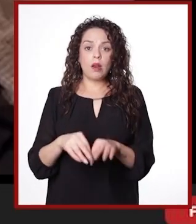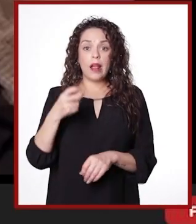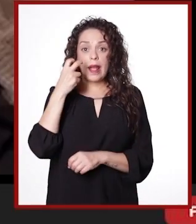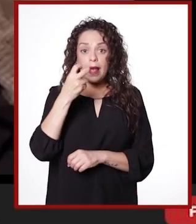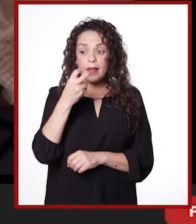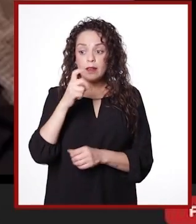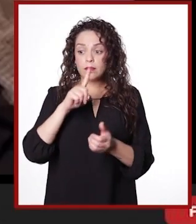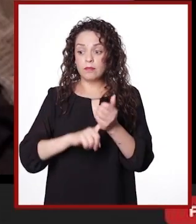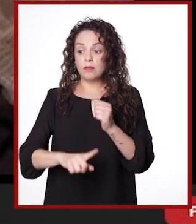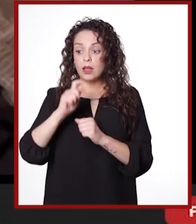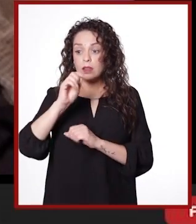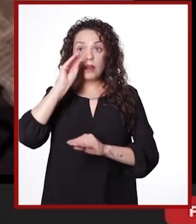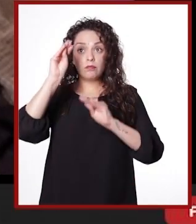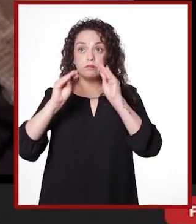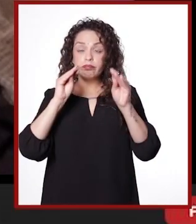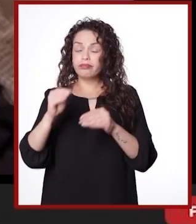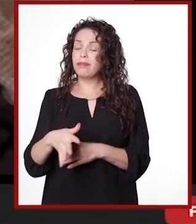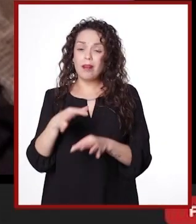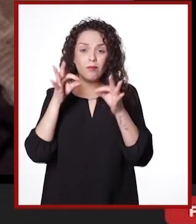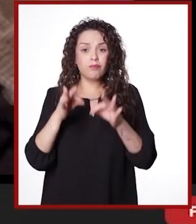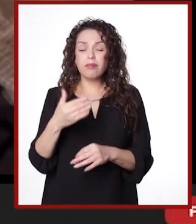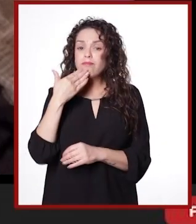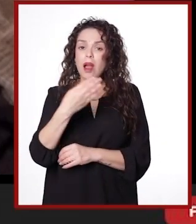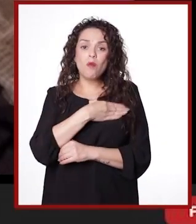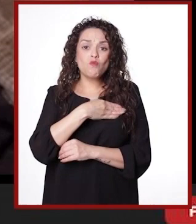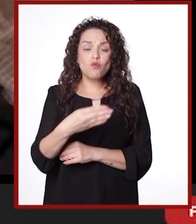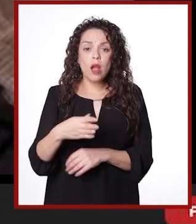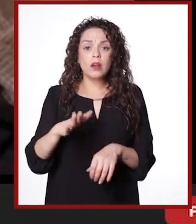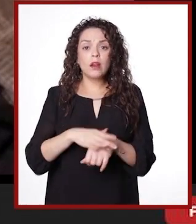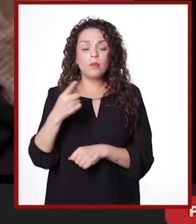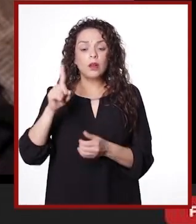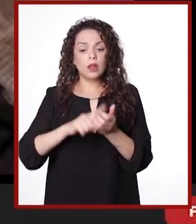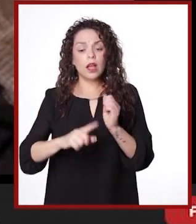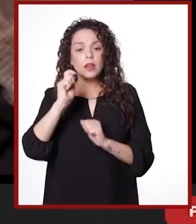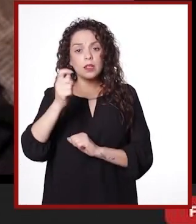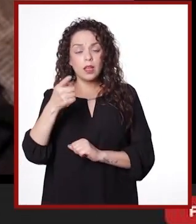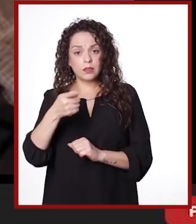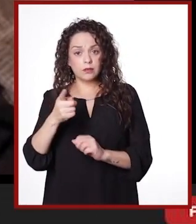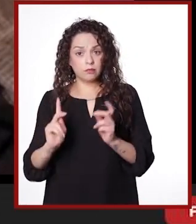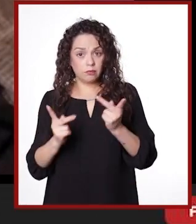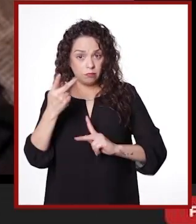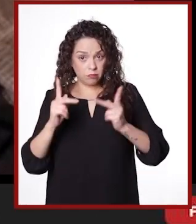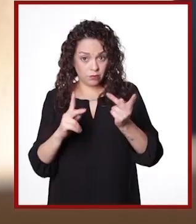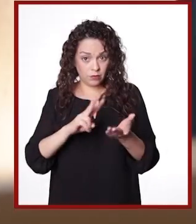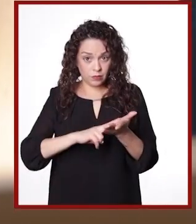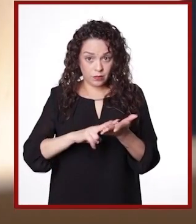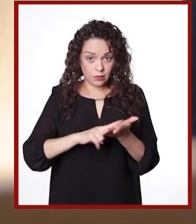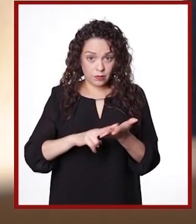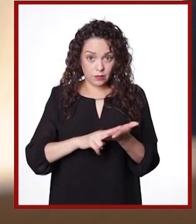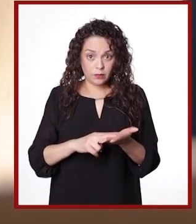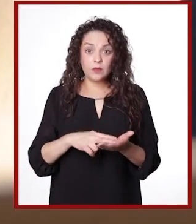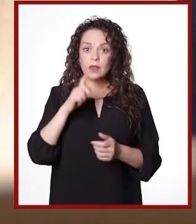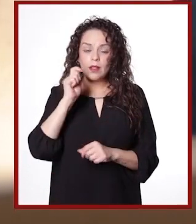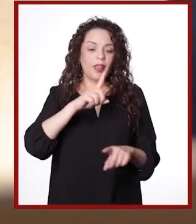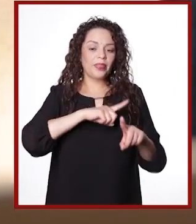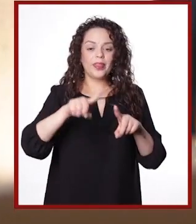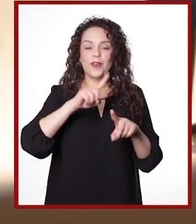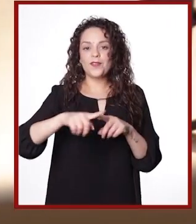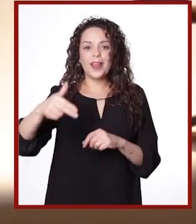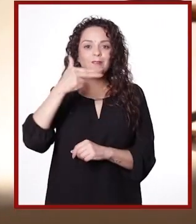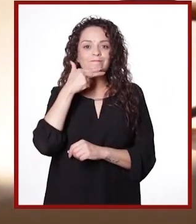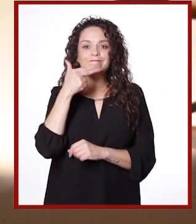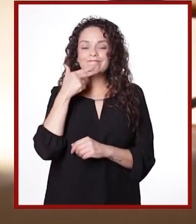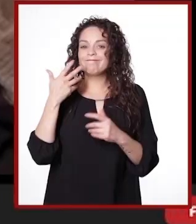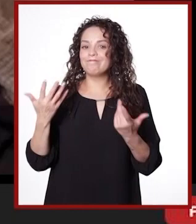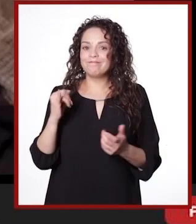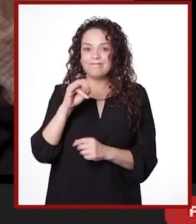inversión es muy buena porque la infraestructura verde, como dije, es multifuncional, ¿no? Y